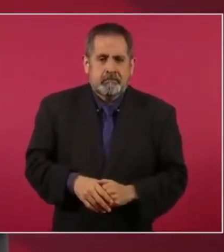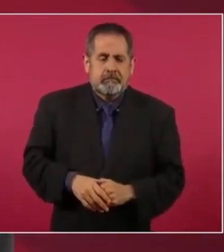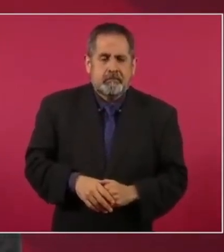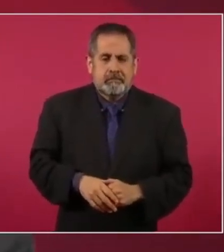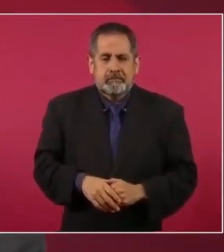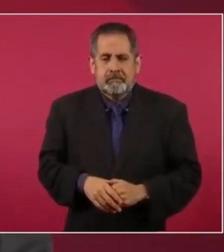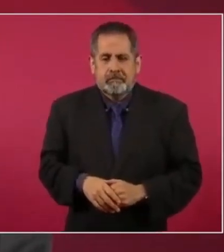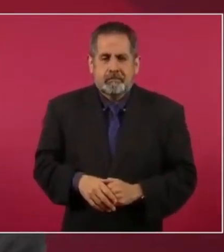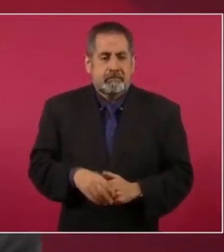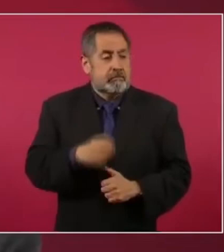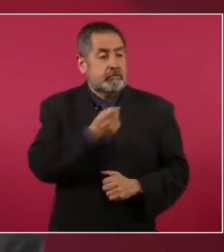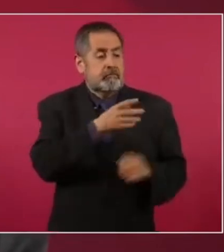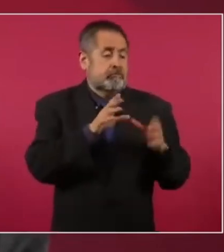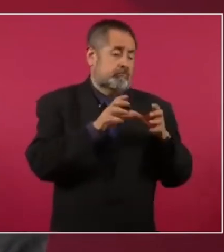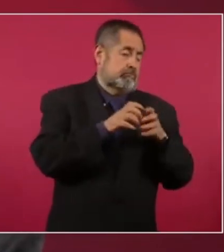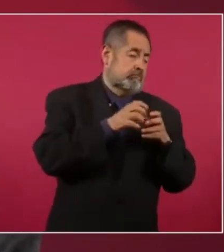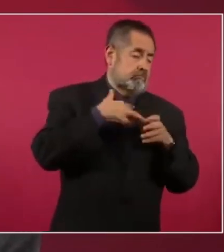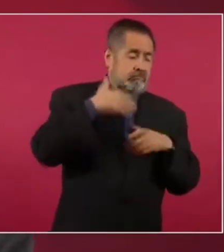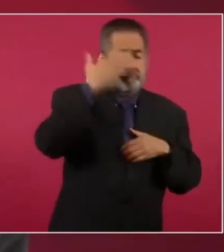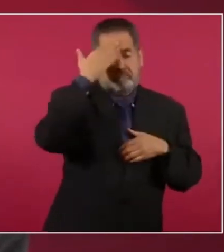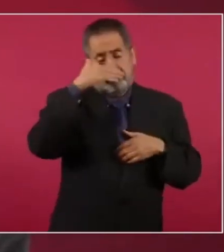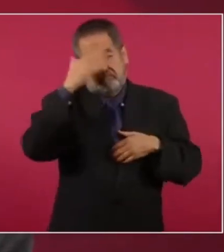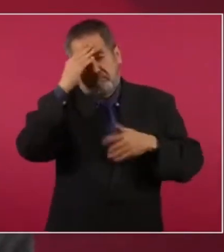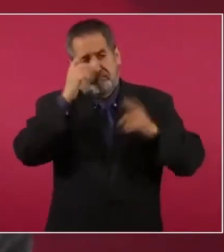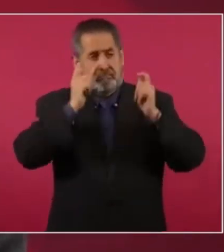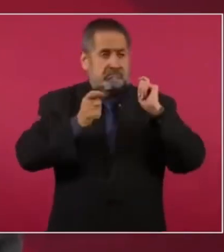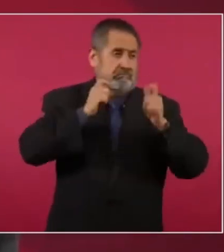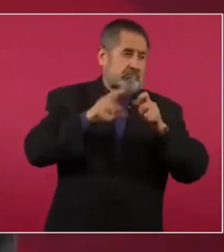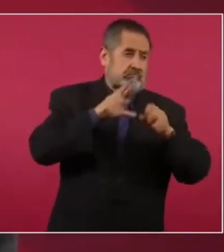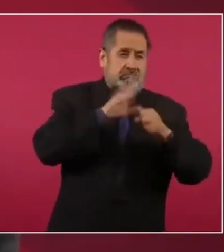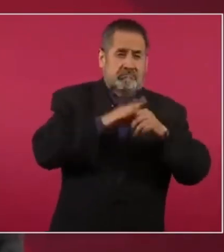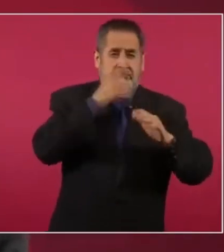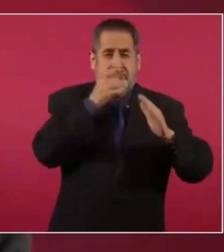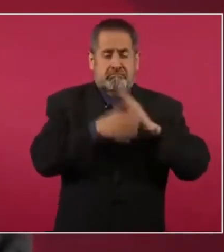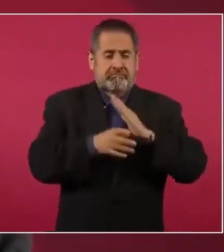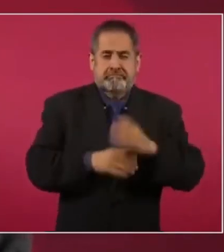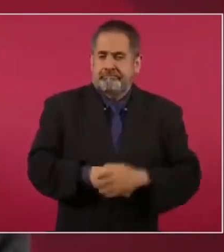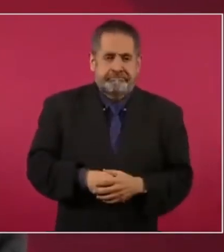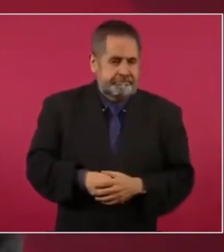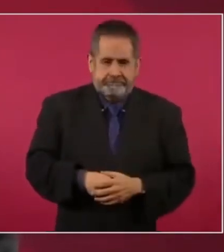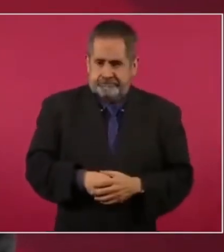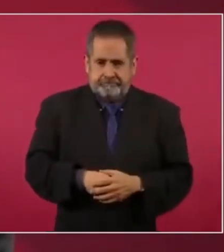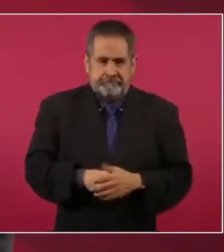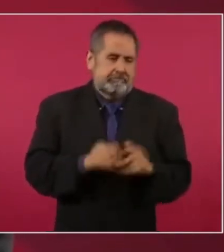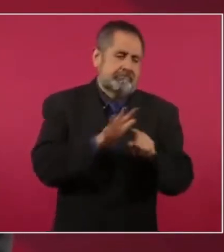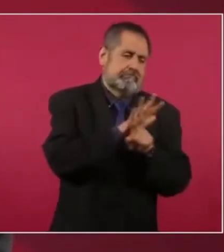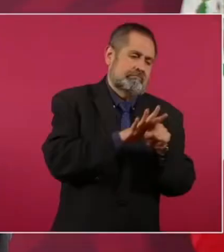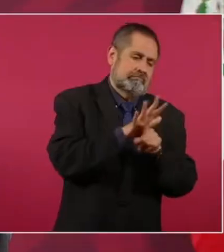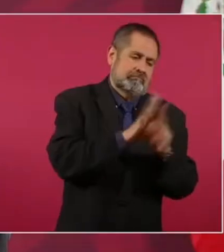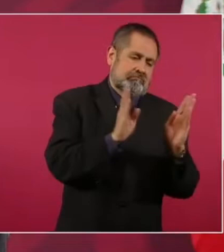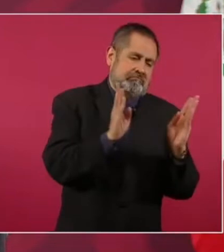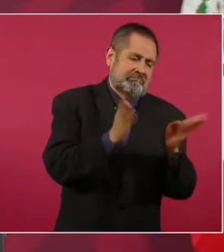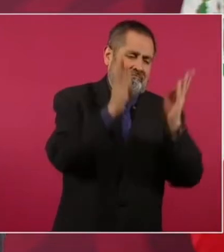porque hay quienes se la dan de que están muy informados y los chorean,